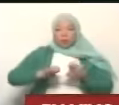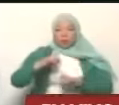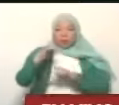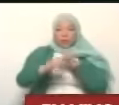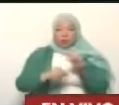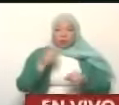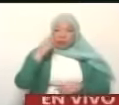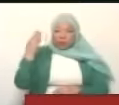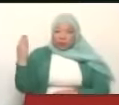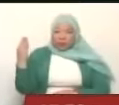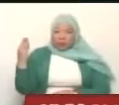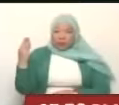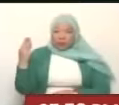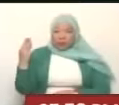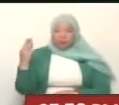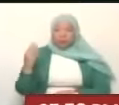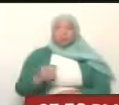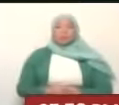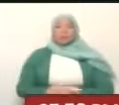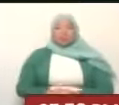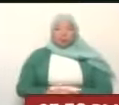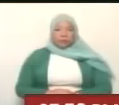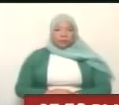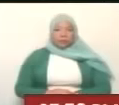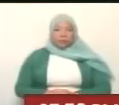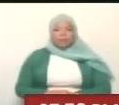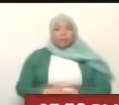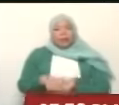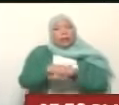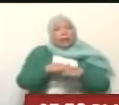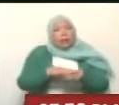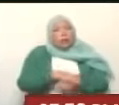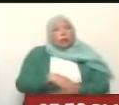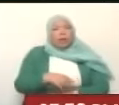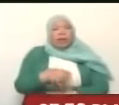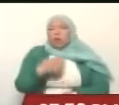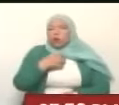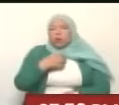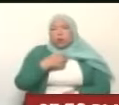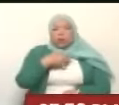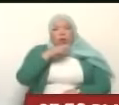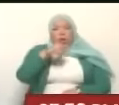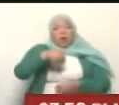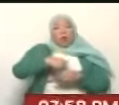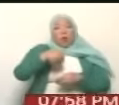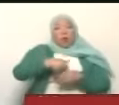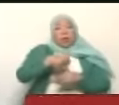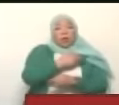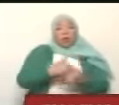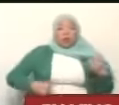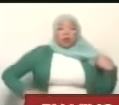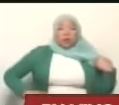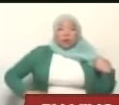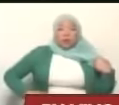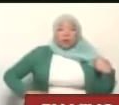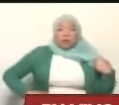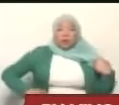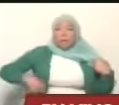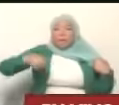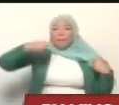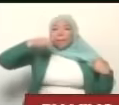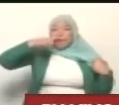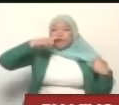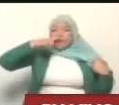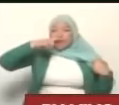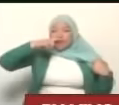Dice lo siguiente la encuestadora INSIC. No sé si se pronuncia así, me disculpa, presidente. Dice intención de voto para presidenciales. Y ponen a Nicolás Maduro, candidato